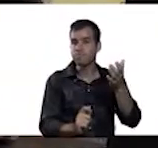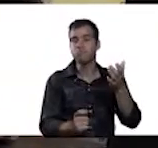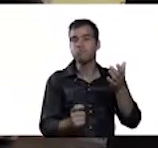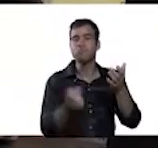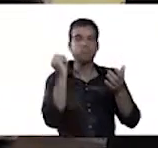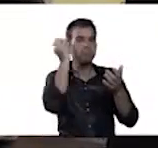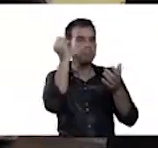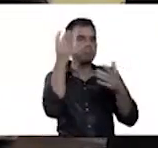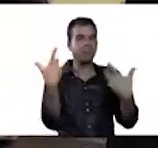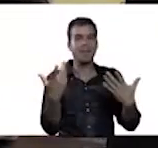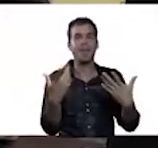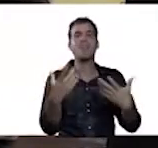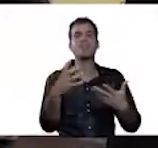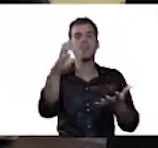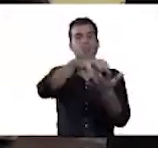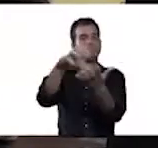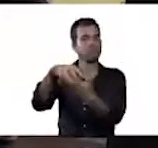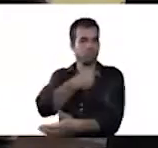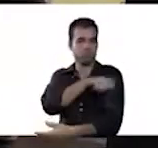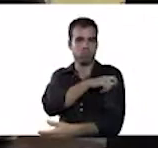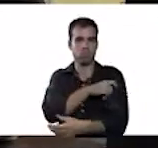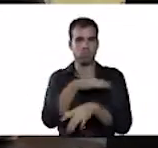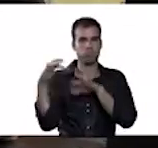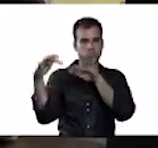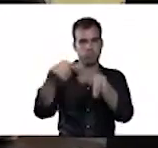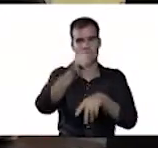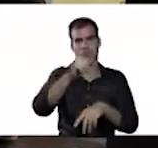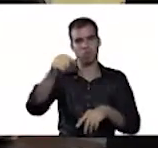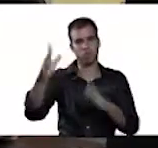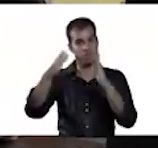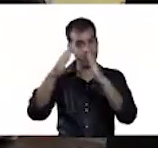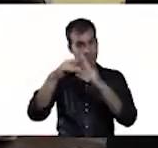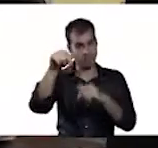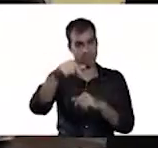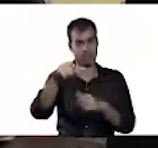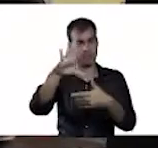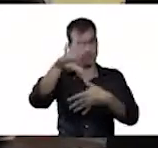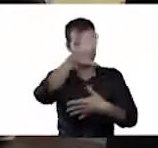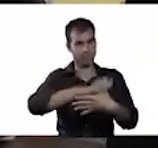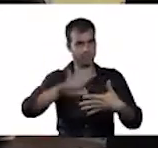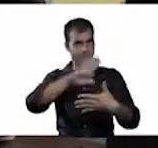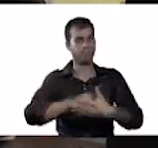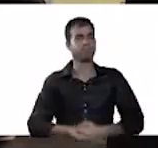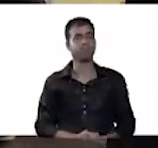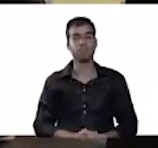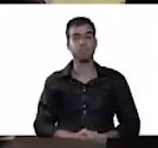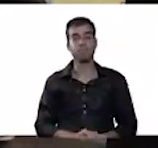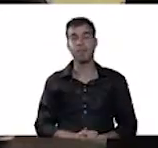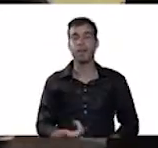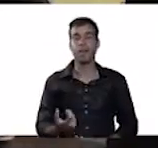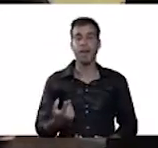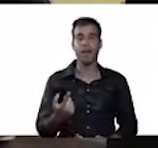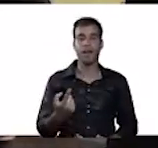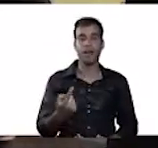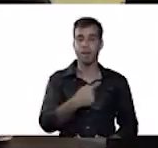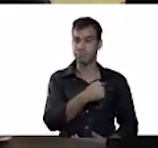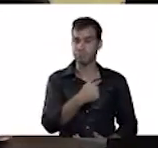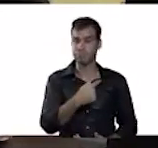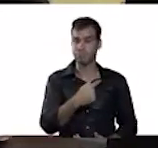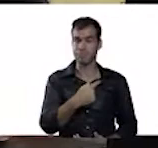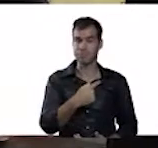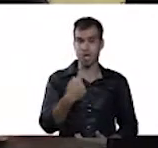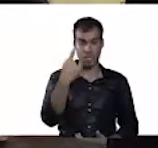del poblamiento americano. La de origen autóctono, la de origen asiático y la del